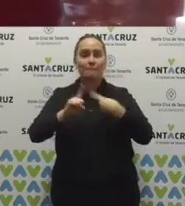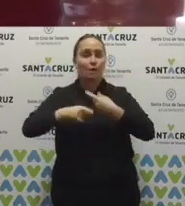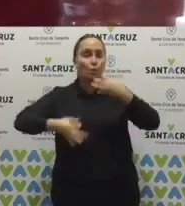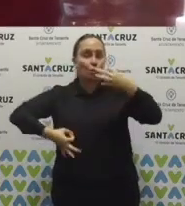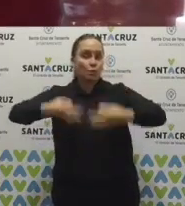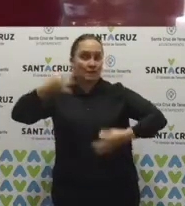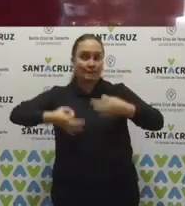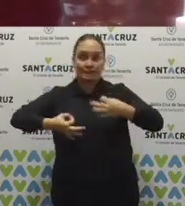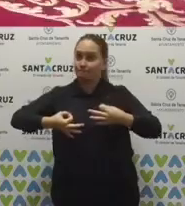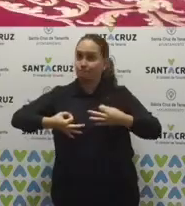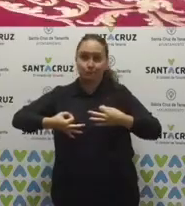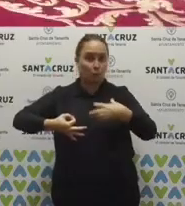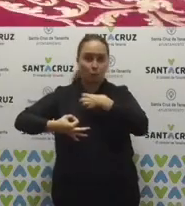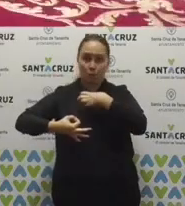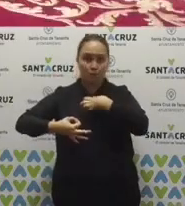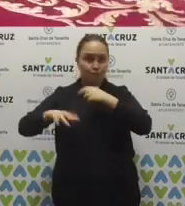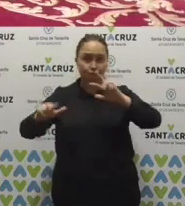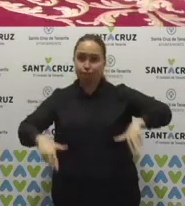viable